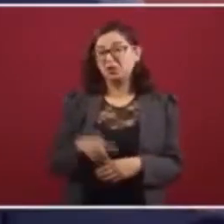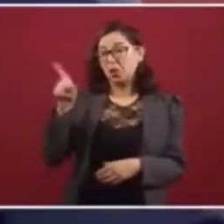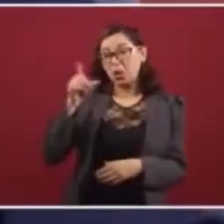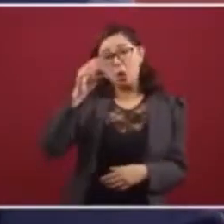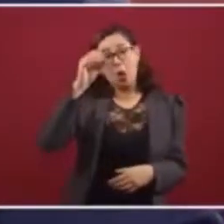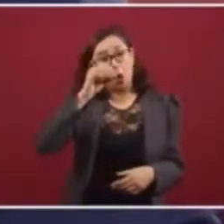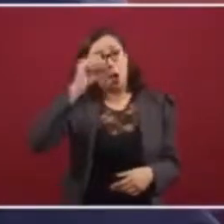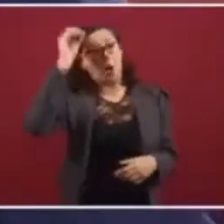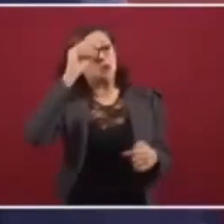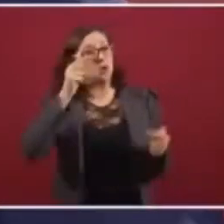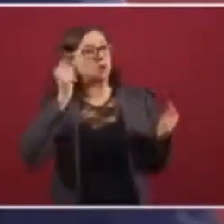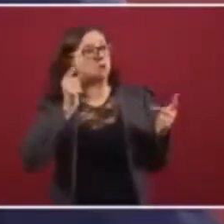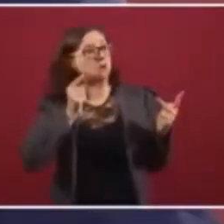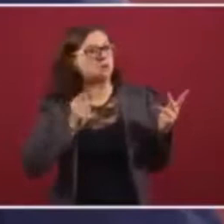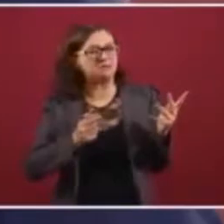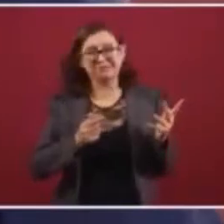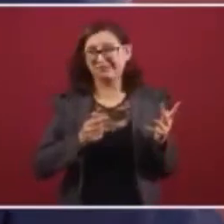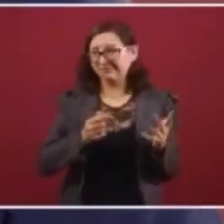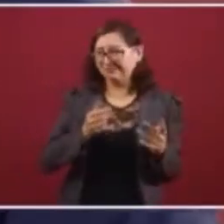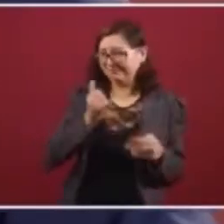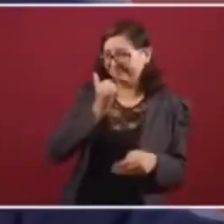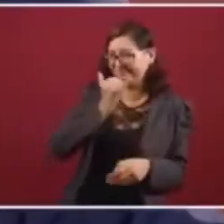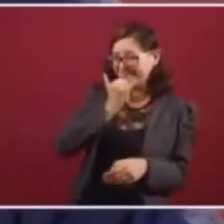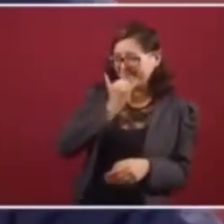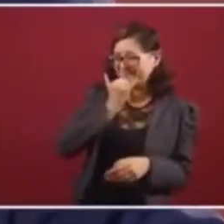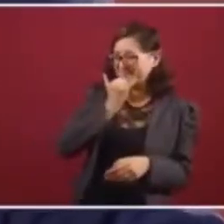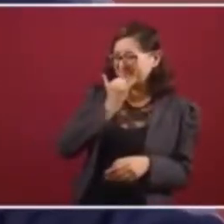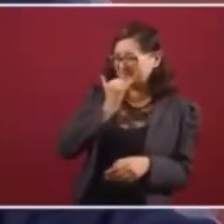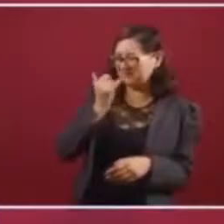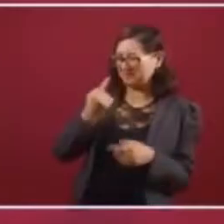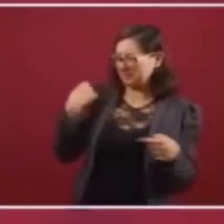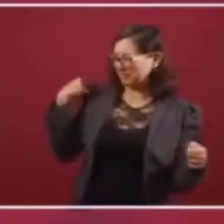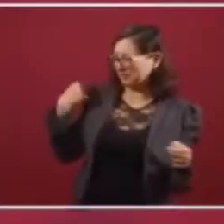opinando? ¿Qué autoridad moral tienen? Con todo respeto, ¿eh?